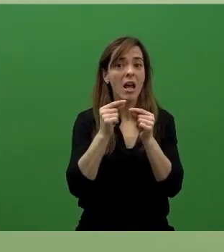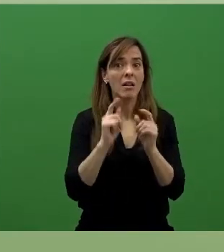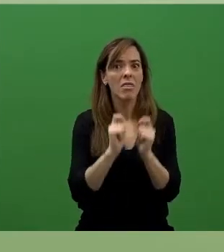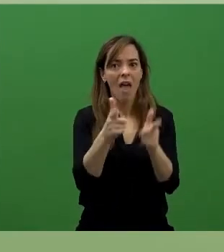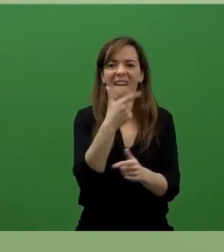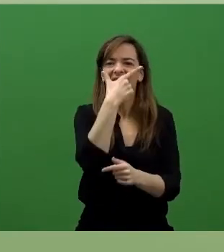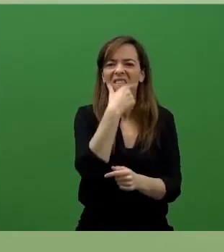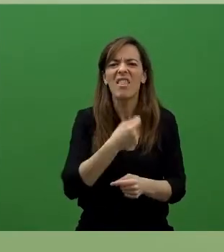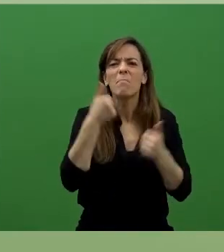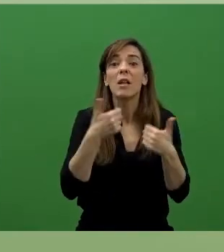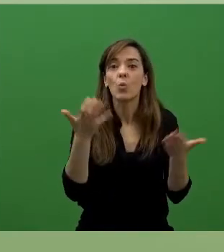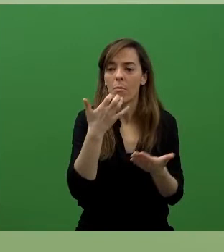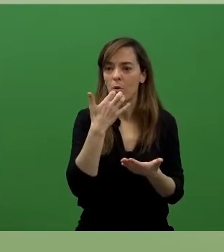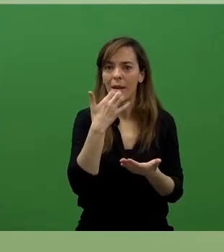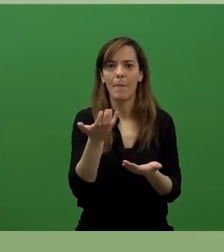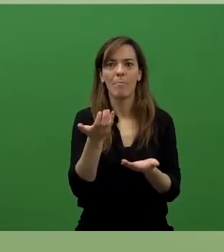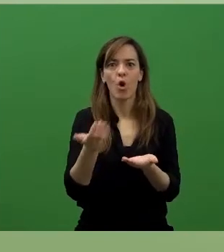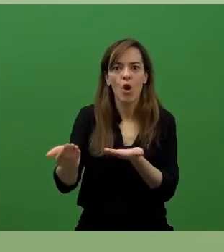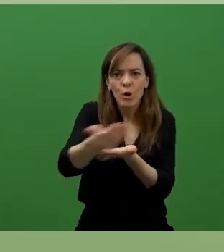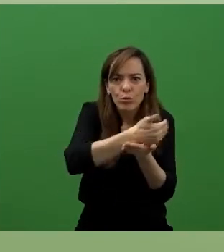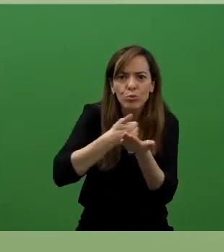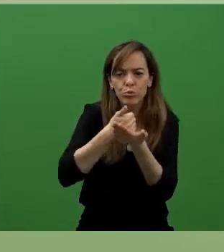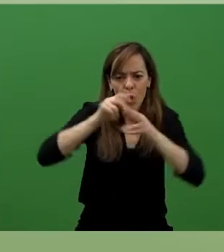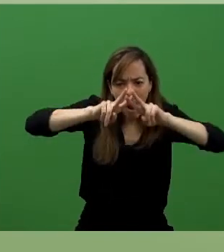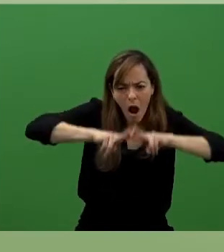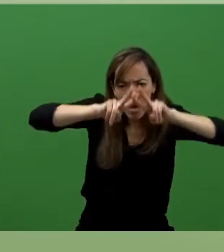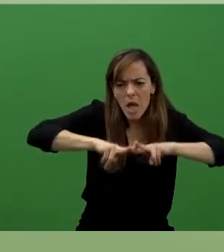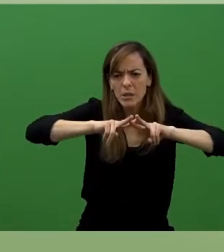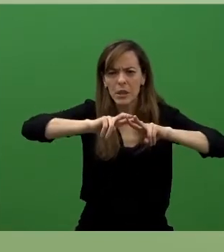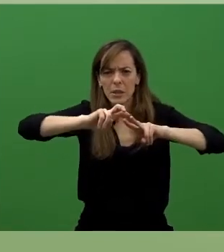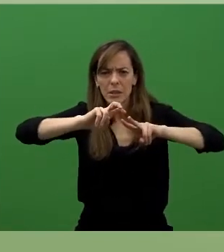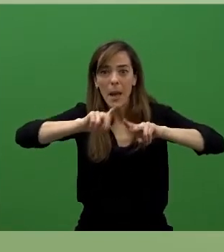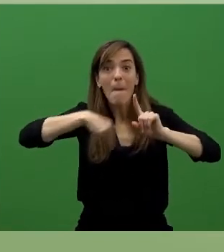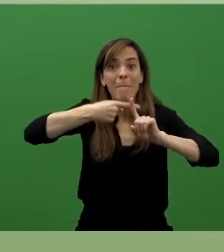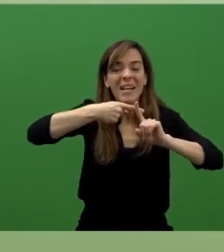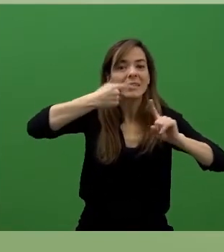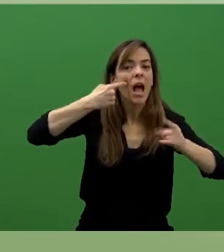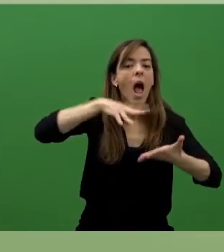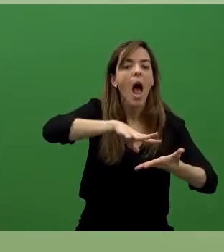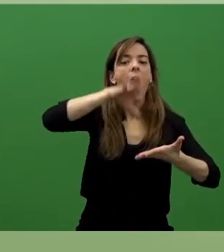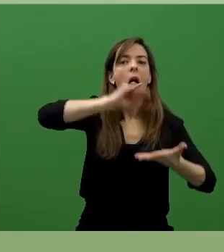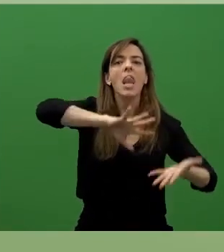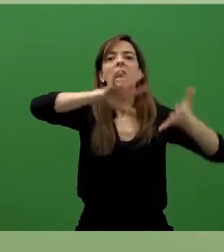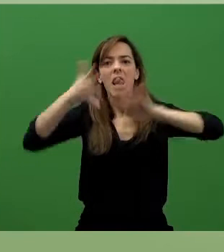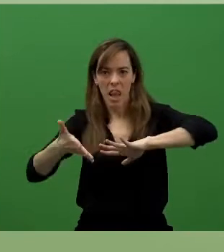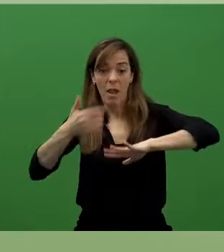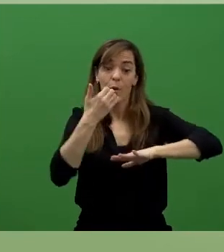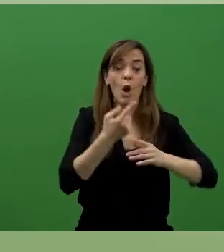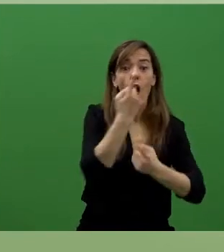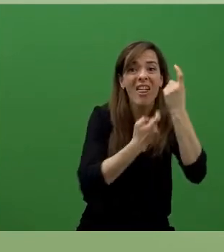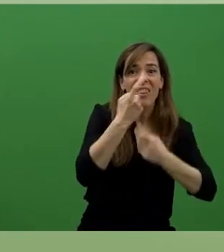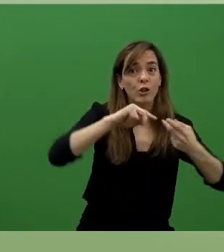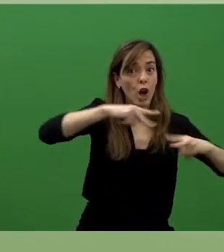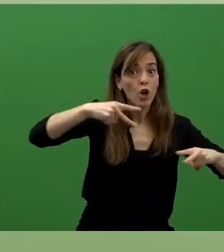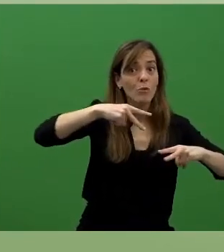facilita es la recolección, la difusión, el análisis y la interpretación de datos genómicos y clínicos para